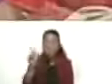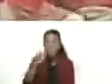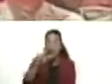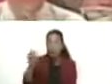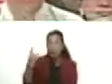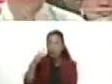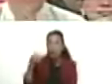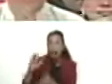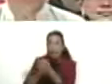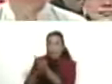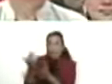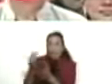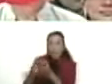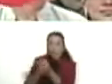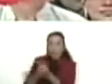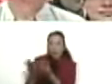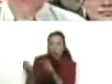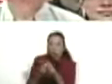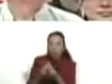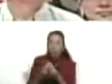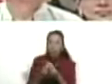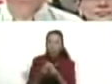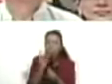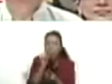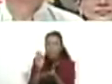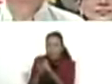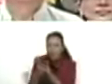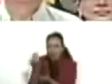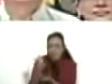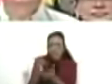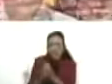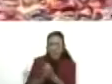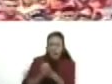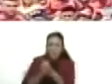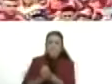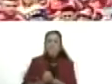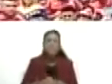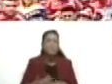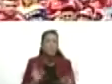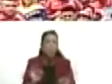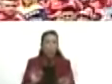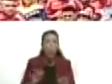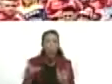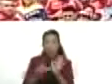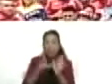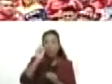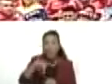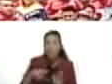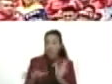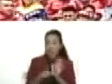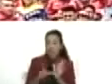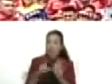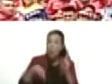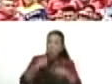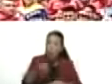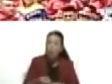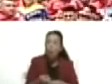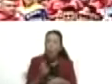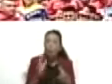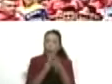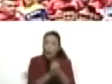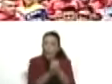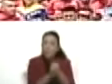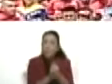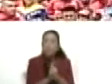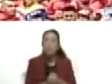y le dije a un amigo que trabajaba conmigo, Rafael Álvarez, compañero, que fue compañero del liceo y después fue